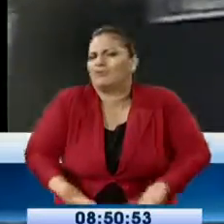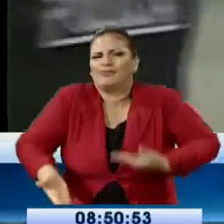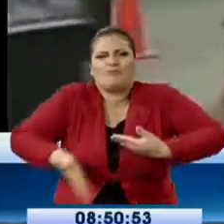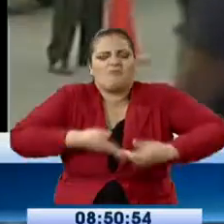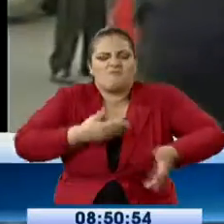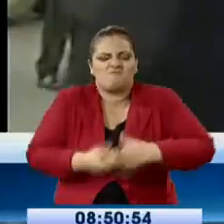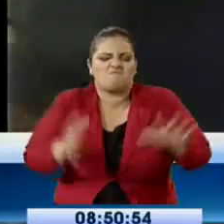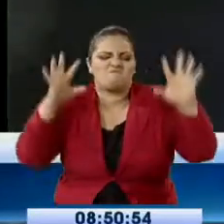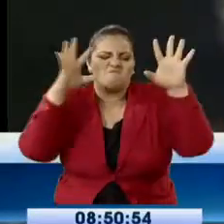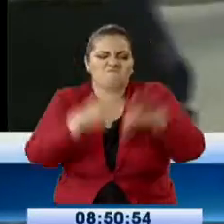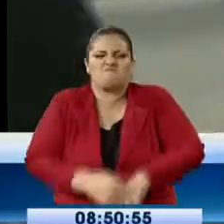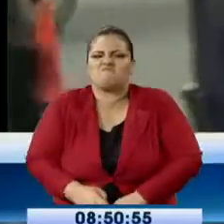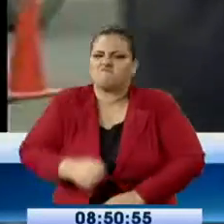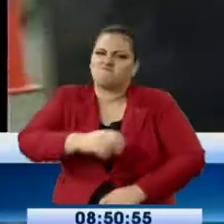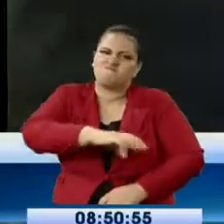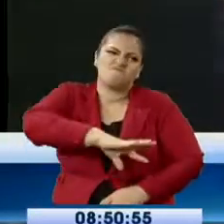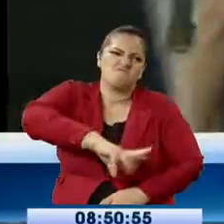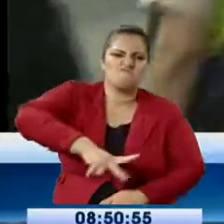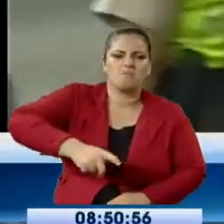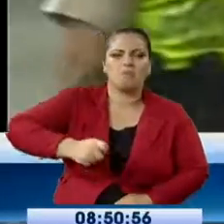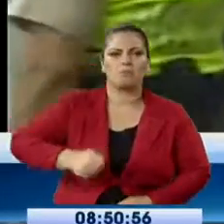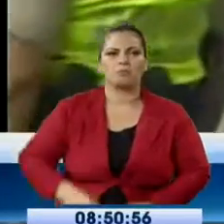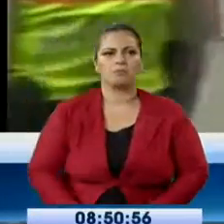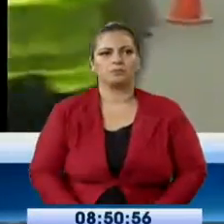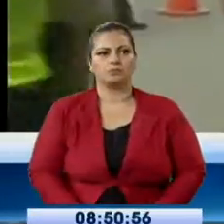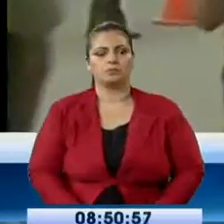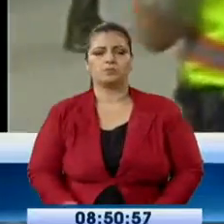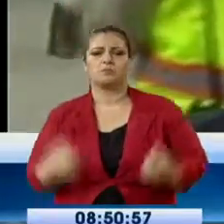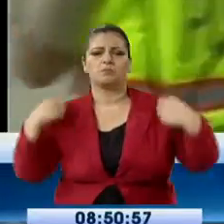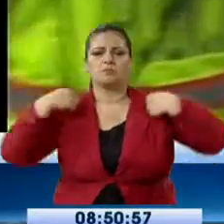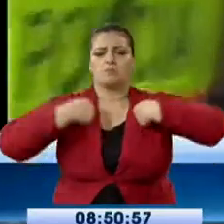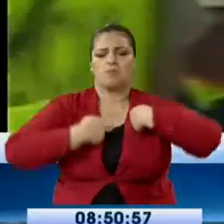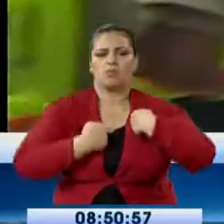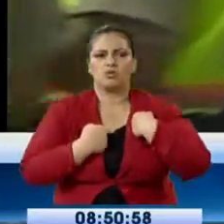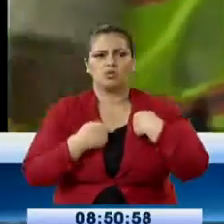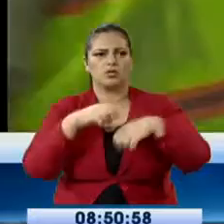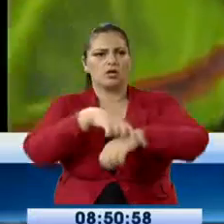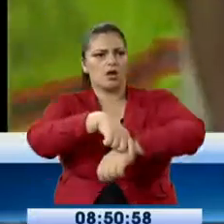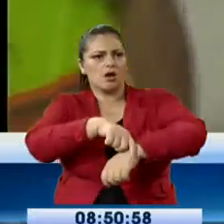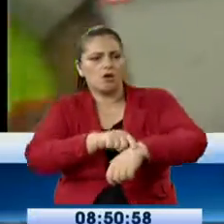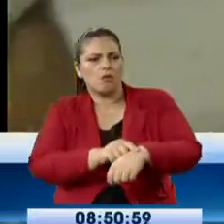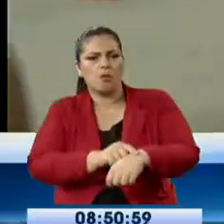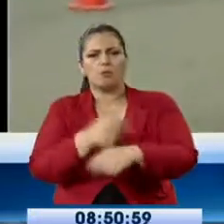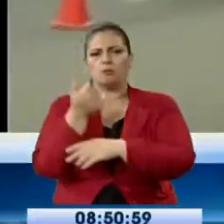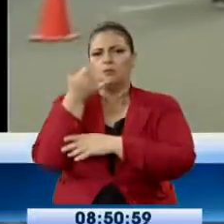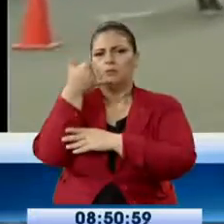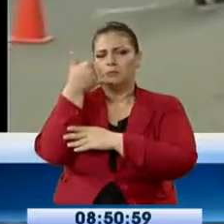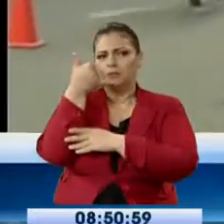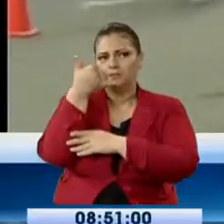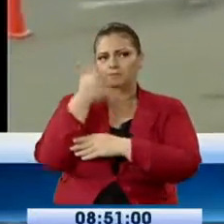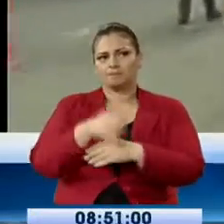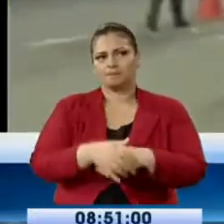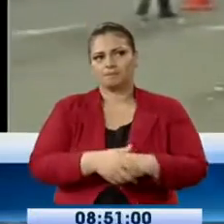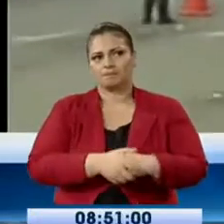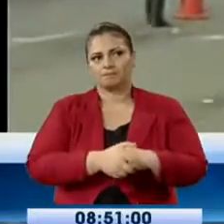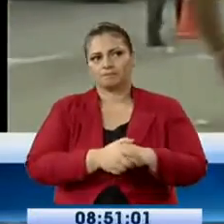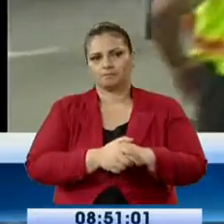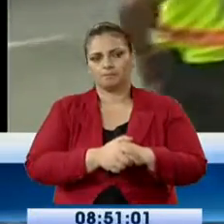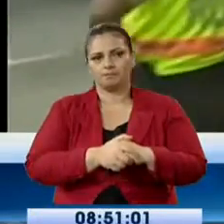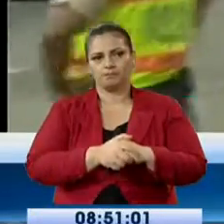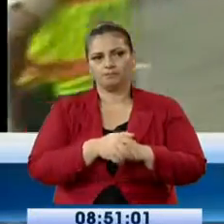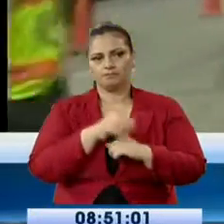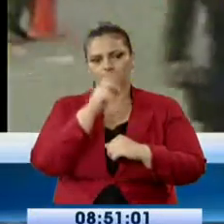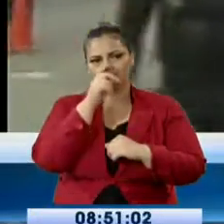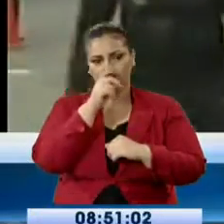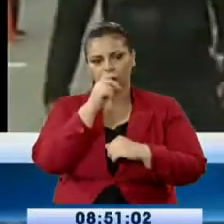se llevan lo que más pueden, por ejemplo, mochilas, relojes, celulares. En algunos casos me he contado que hasta